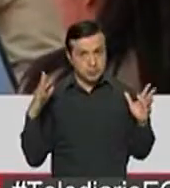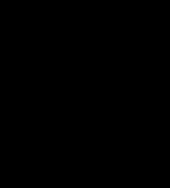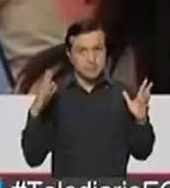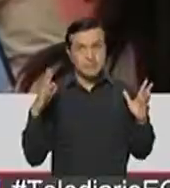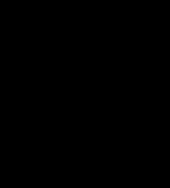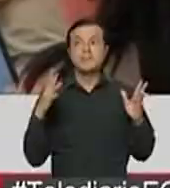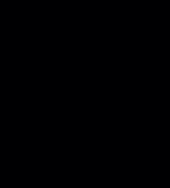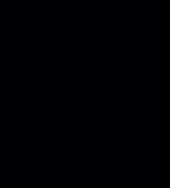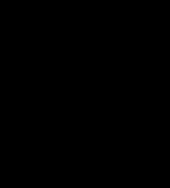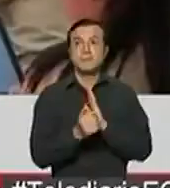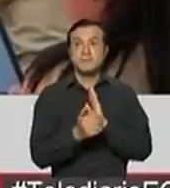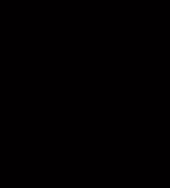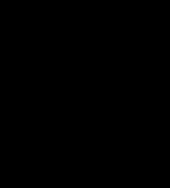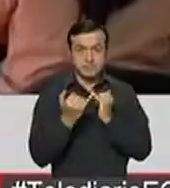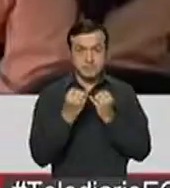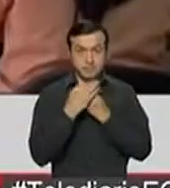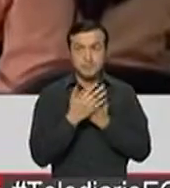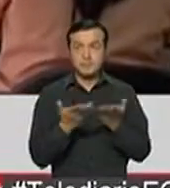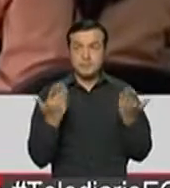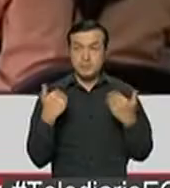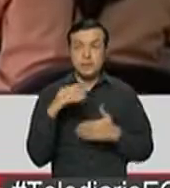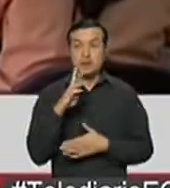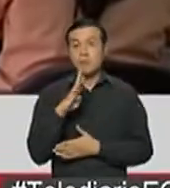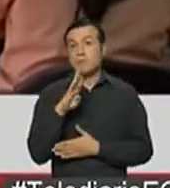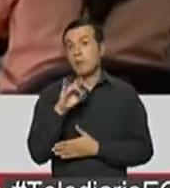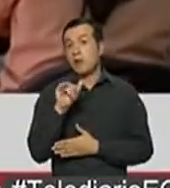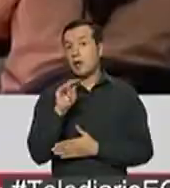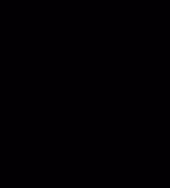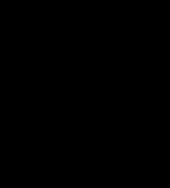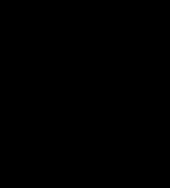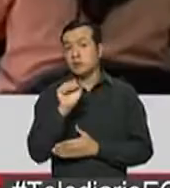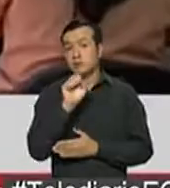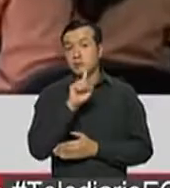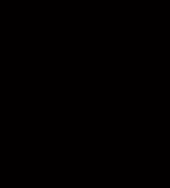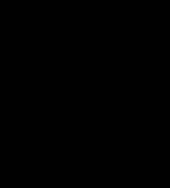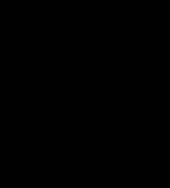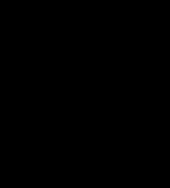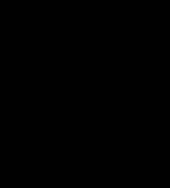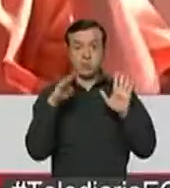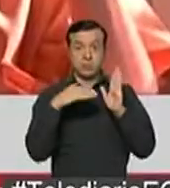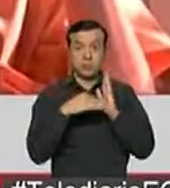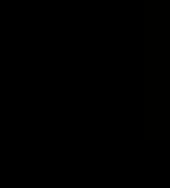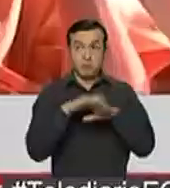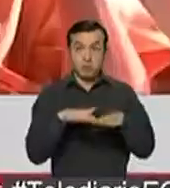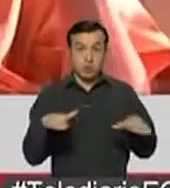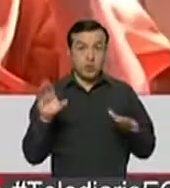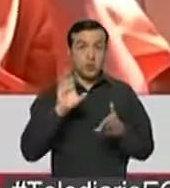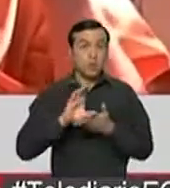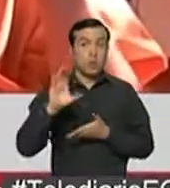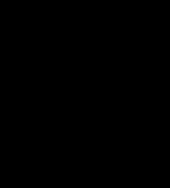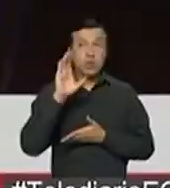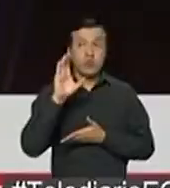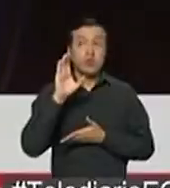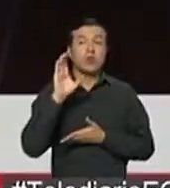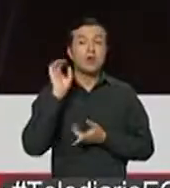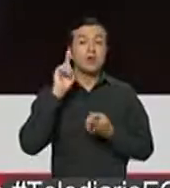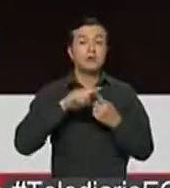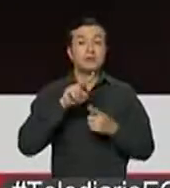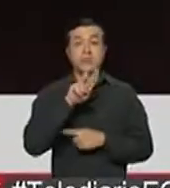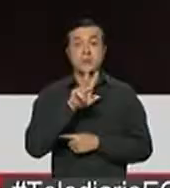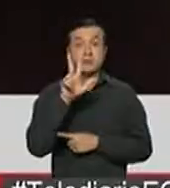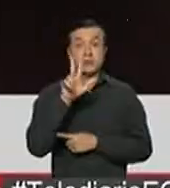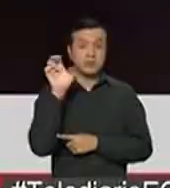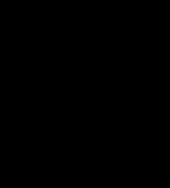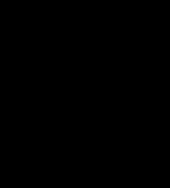estar capacitado. Brian, más de 160 estudiantes rendirán hasta el 23 de enero el